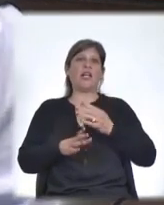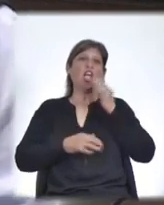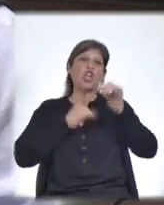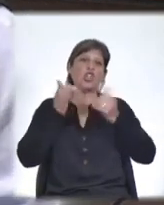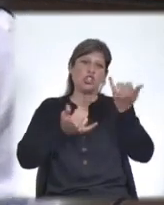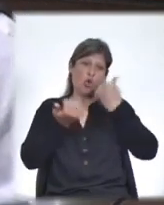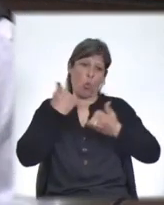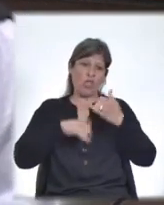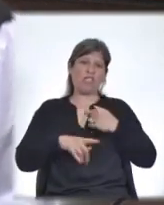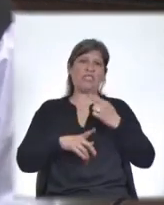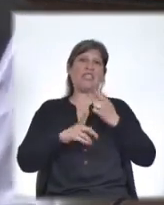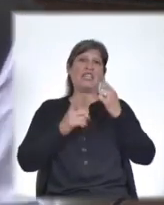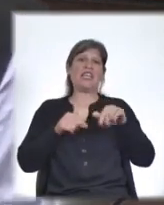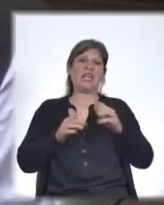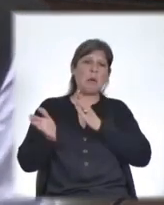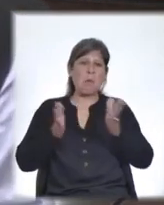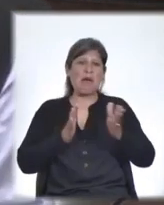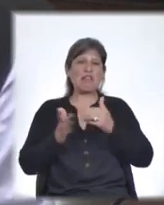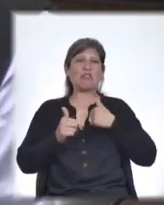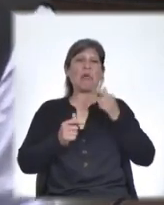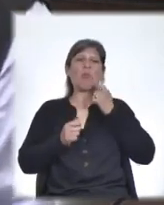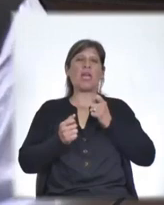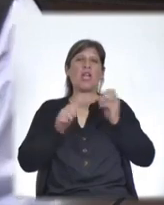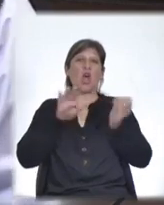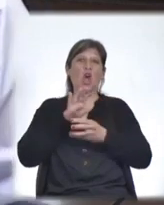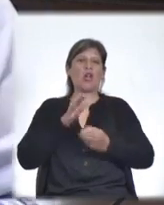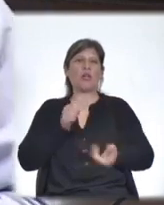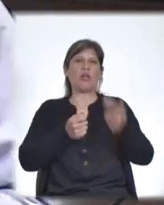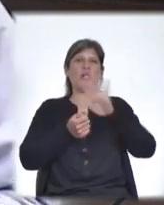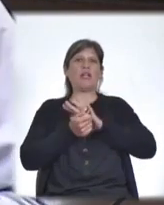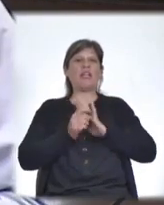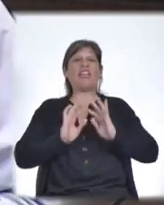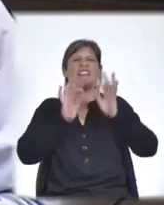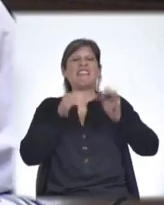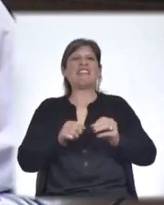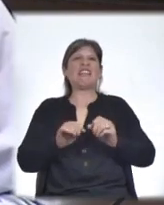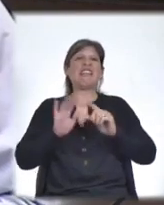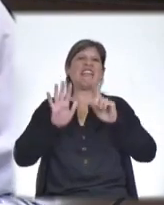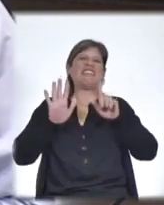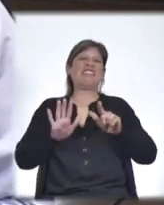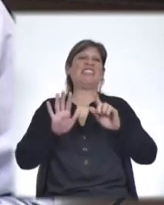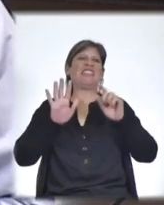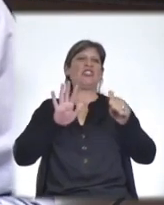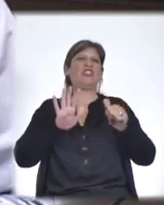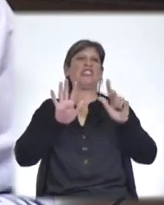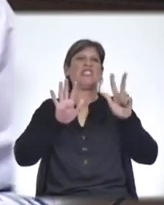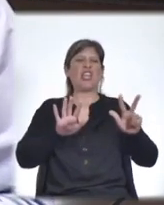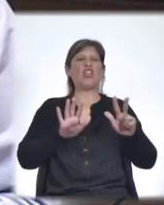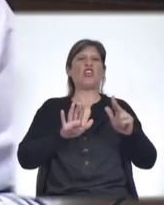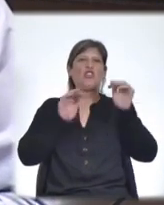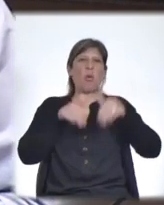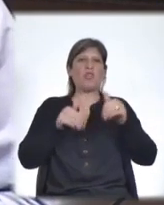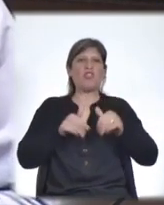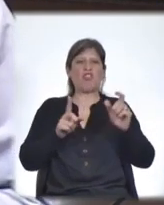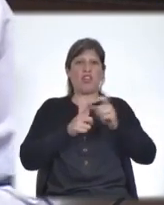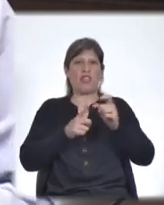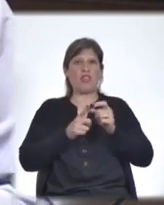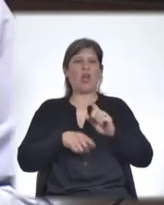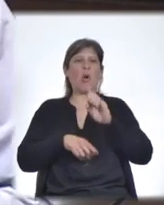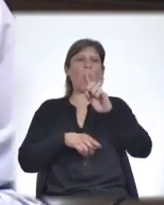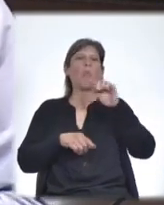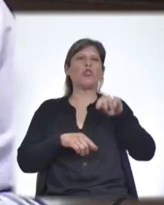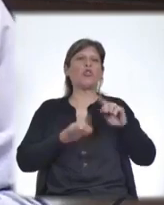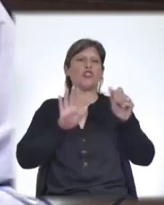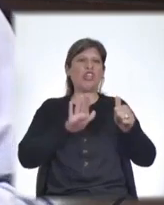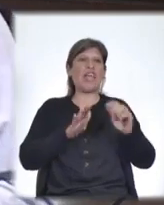informa que se estima que el Fondo Coronavirus alcanzará los 768 millones de dólares, es decir, el 1.6 al